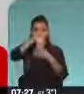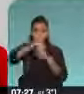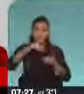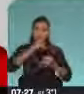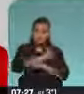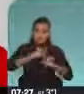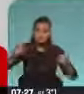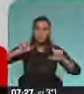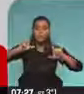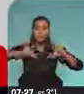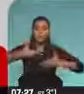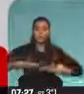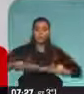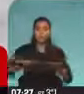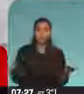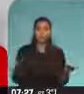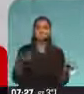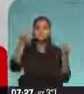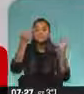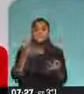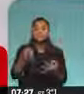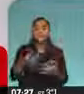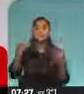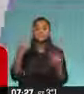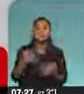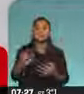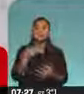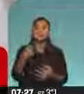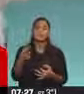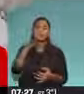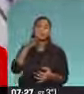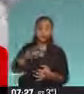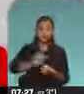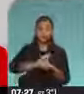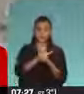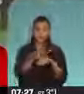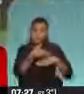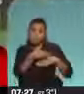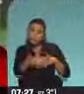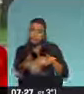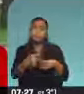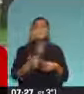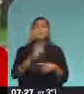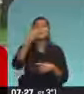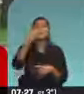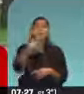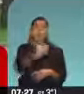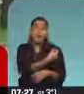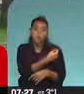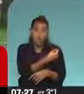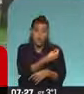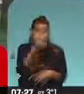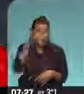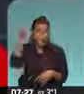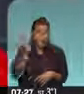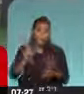retransmitida por televisión, y ha asegurado que permite una inmunidad duradera. Es la primera vacuna que se